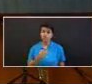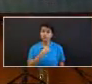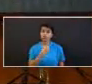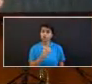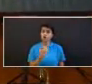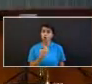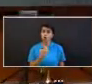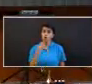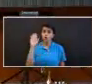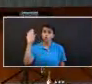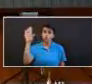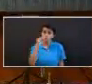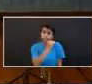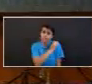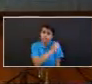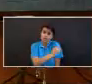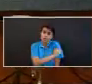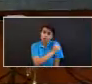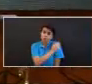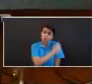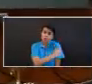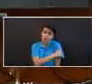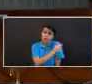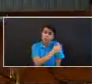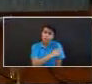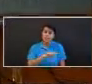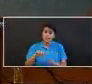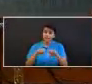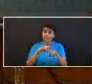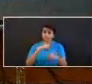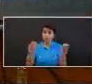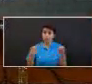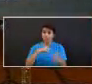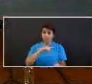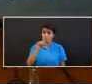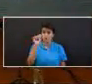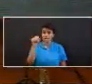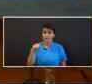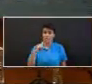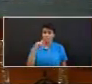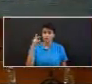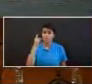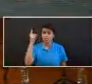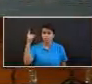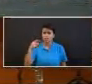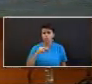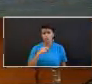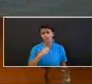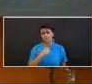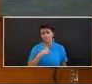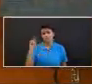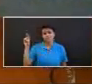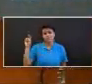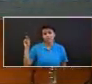solamente su misericordia. Entonces estamos ahí y le decimos: Señor, yo necesito que tú vengas a mi